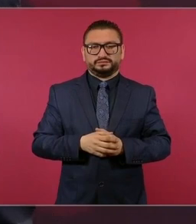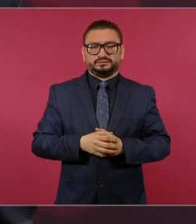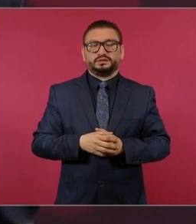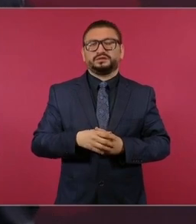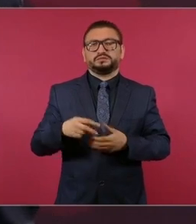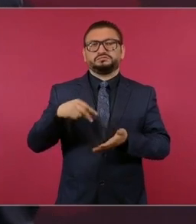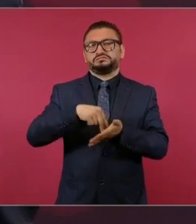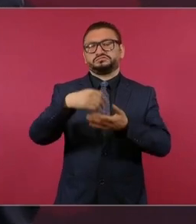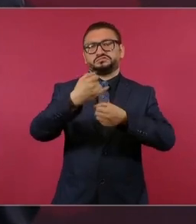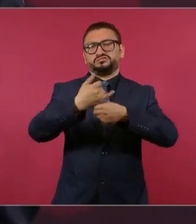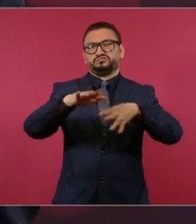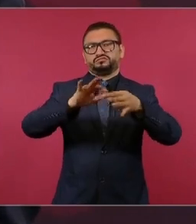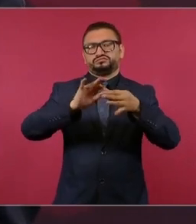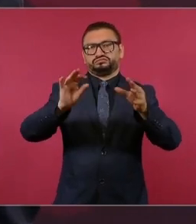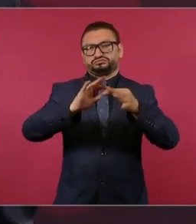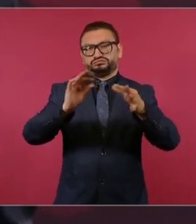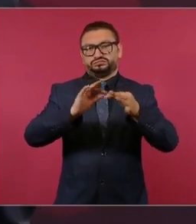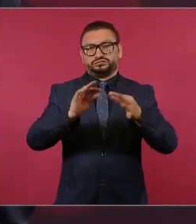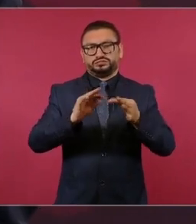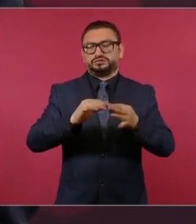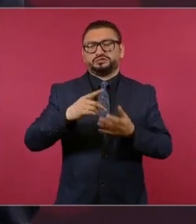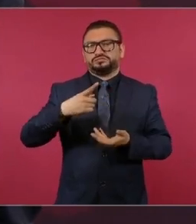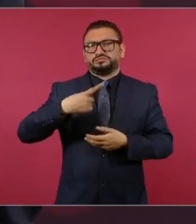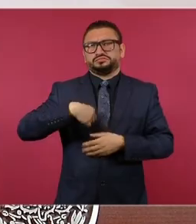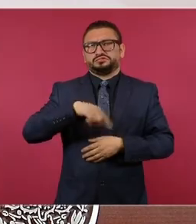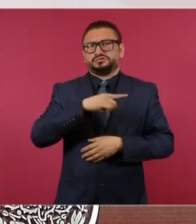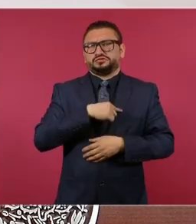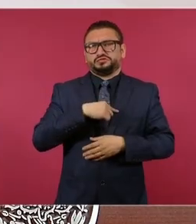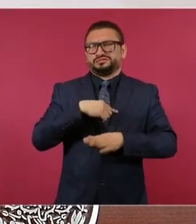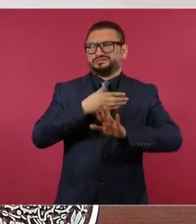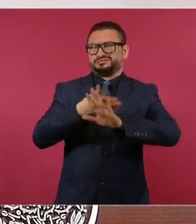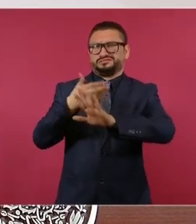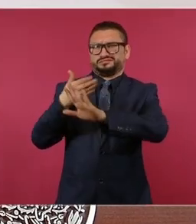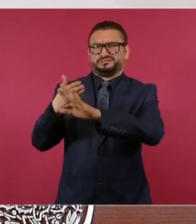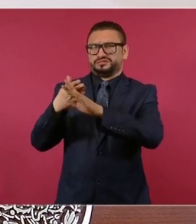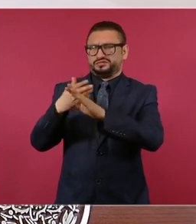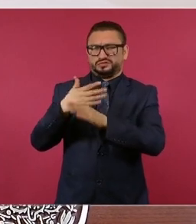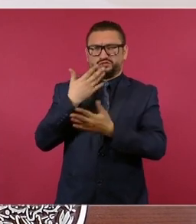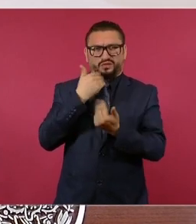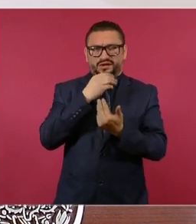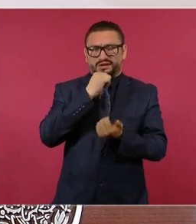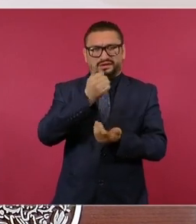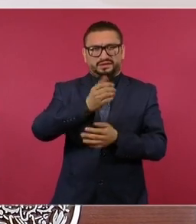va a informar. Nosotros no perseguimos a nadie,